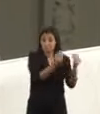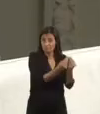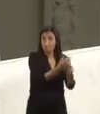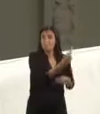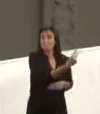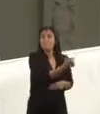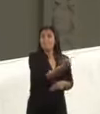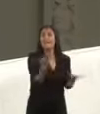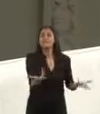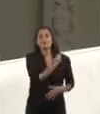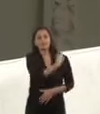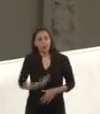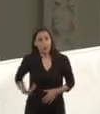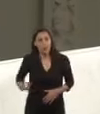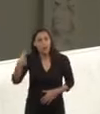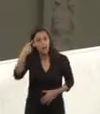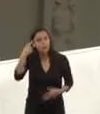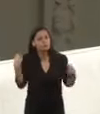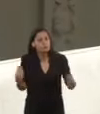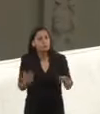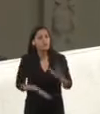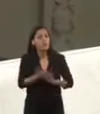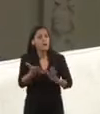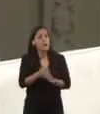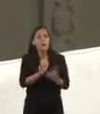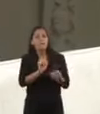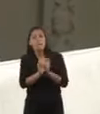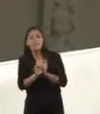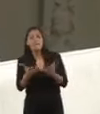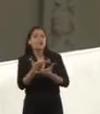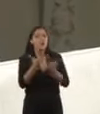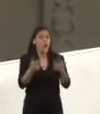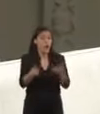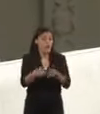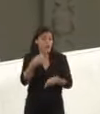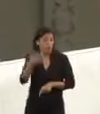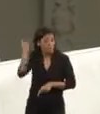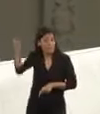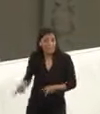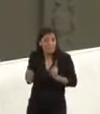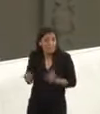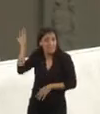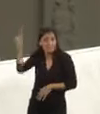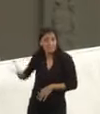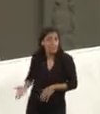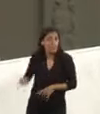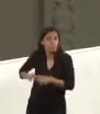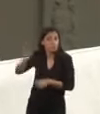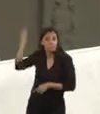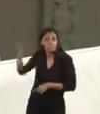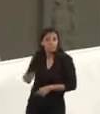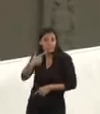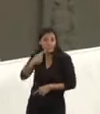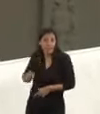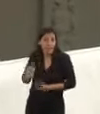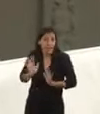nacional si puede llegar a haber una modificación en función de lo que plantea el propio funcionario